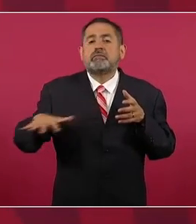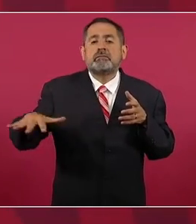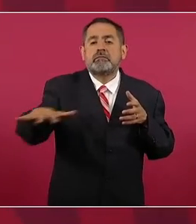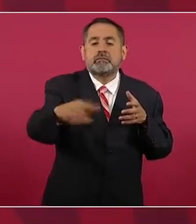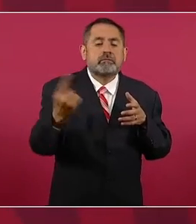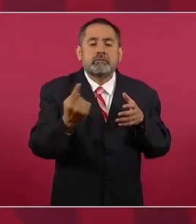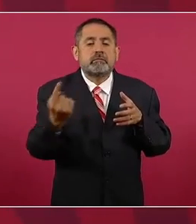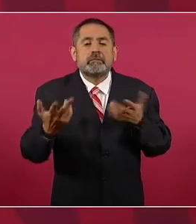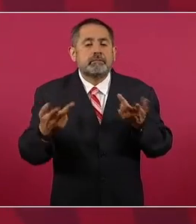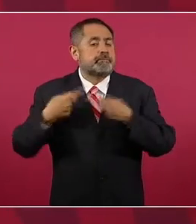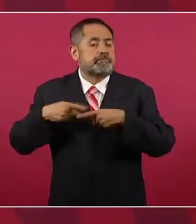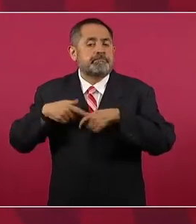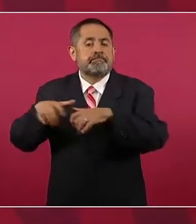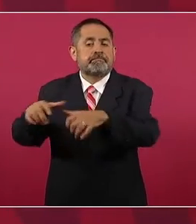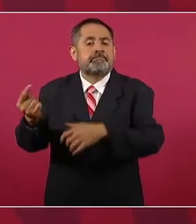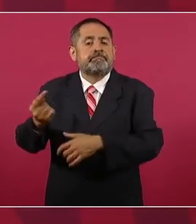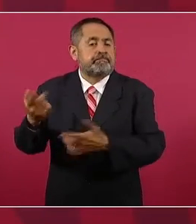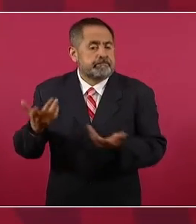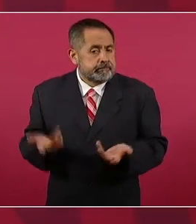el pueblo.